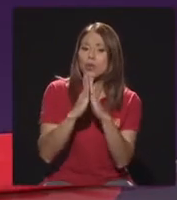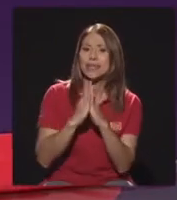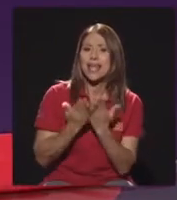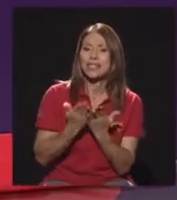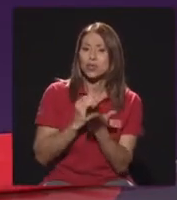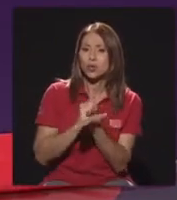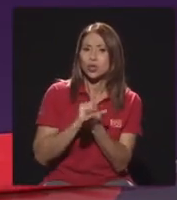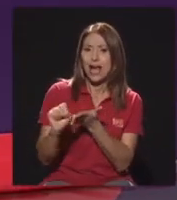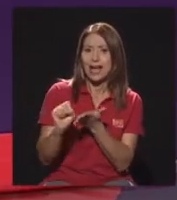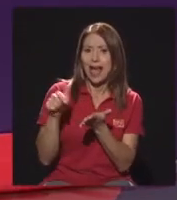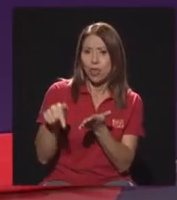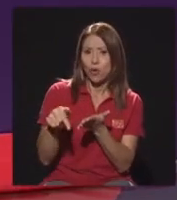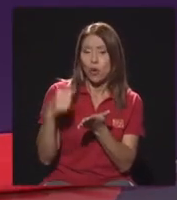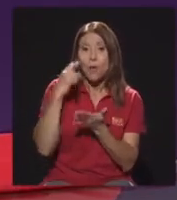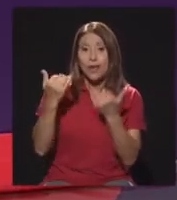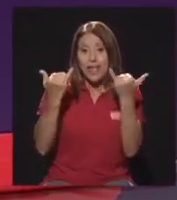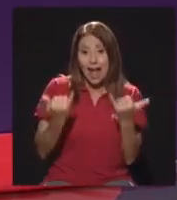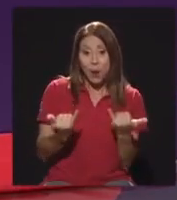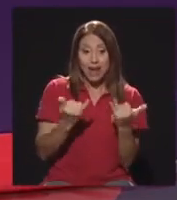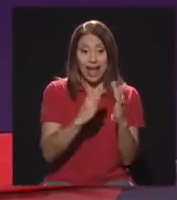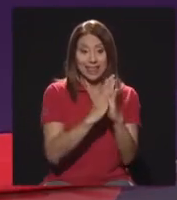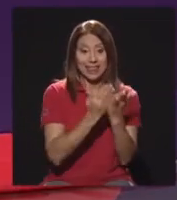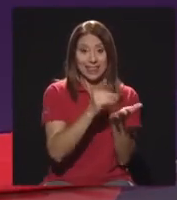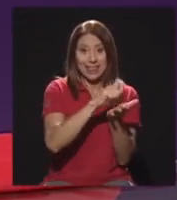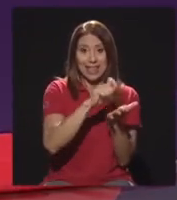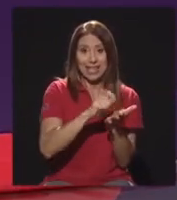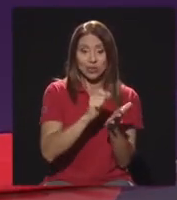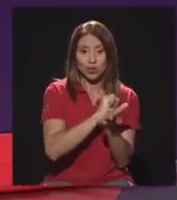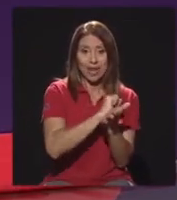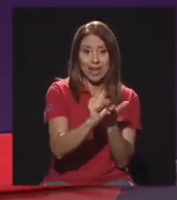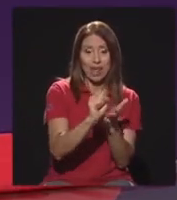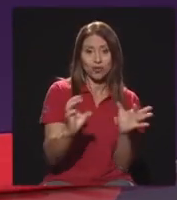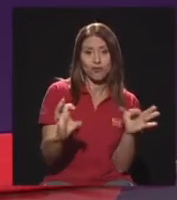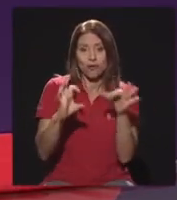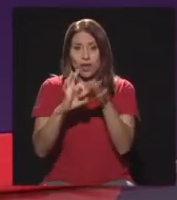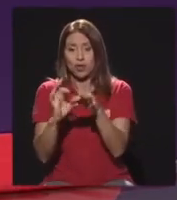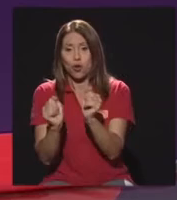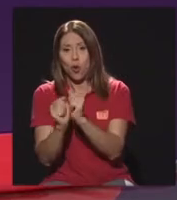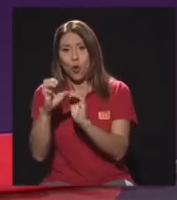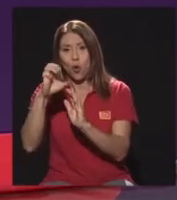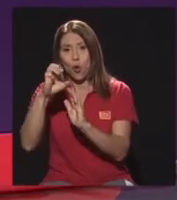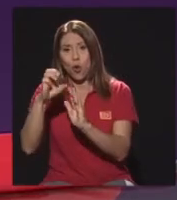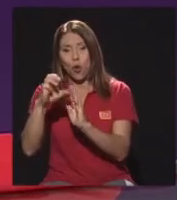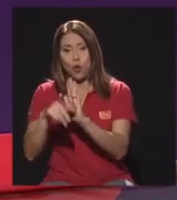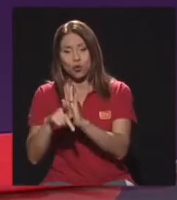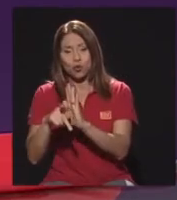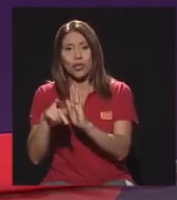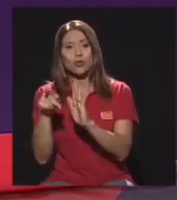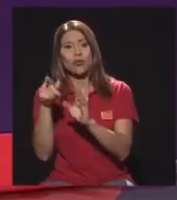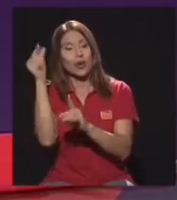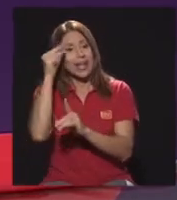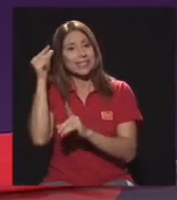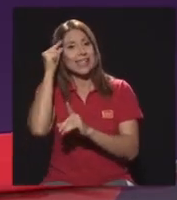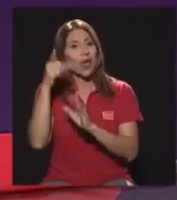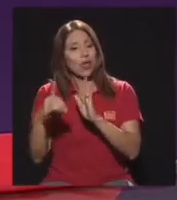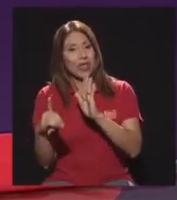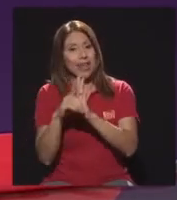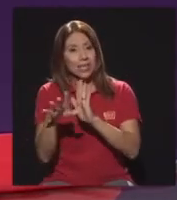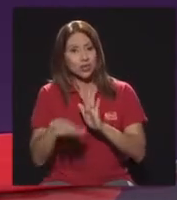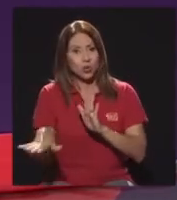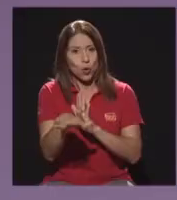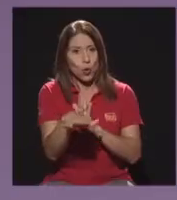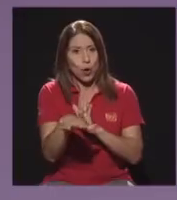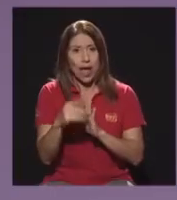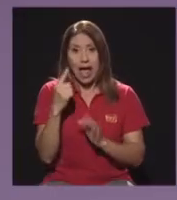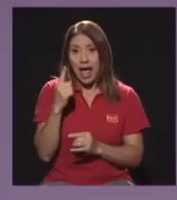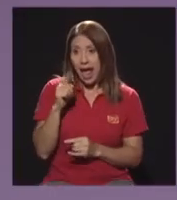una relación entre esos textos sagrados y esta constitución este estado derecho del que nos habla larisa hay un único texto